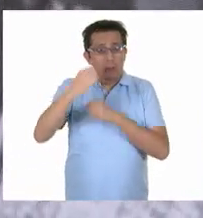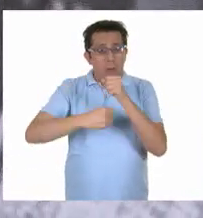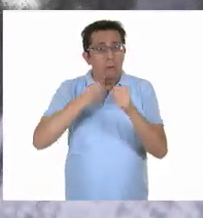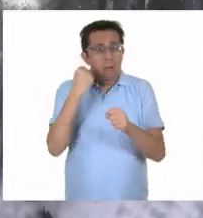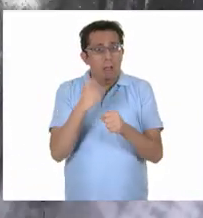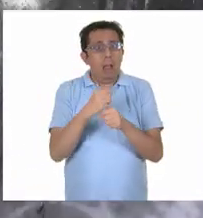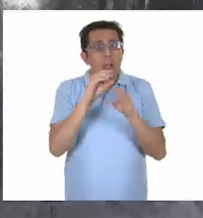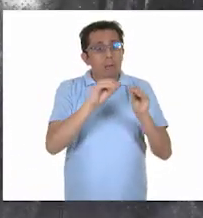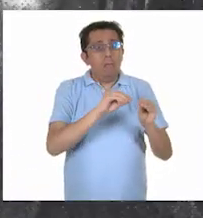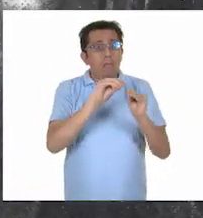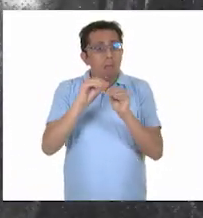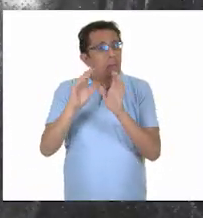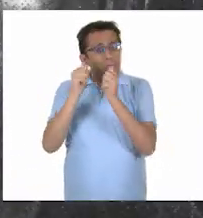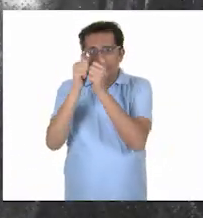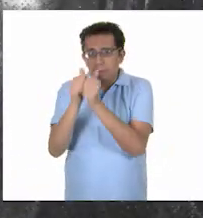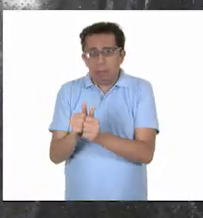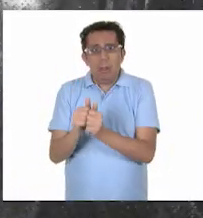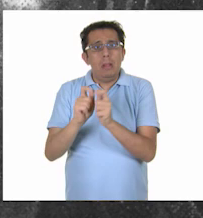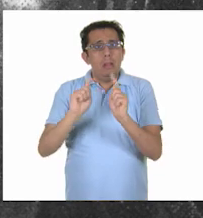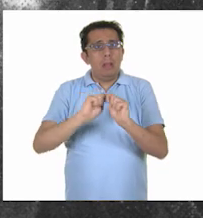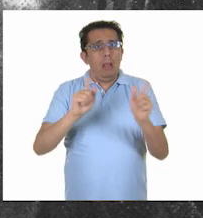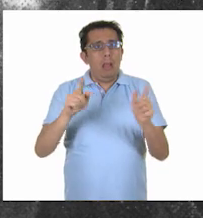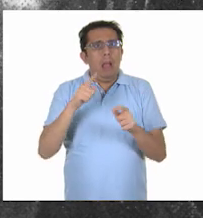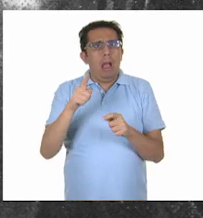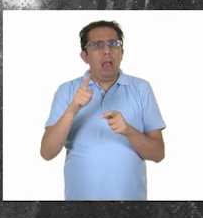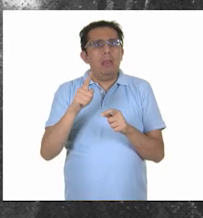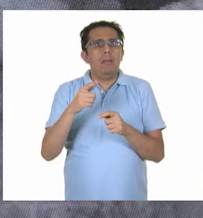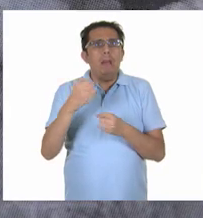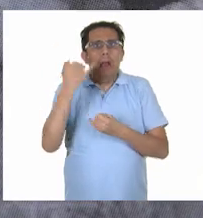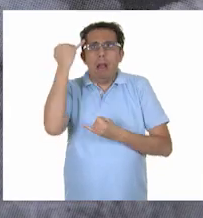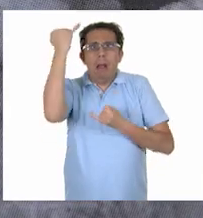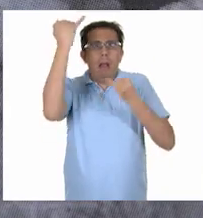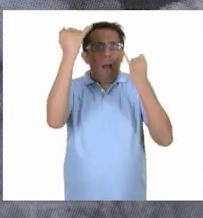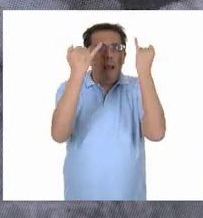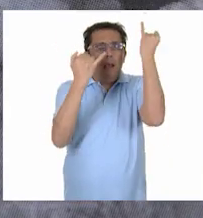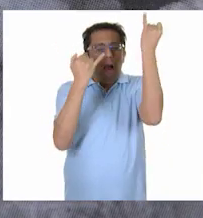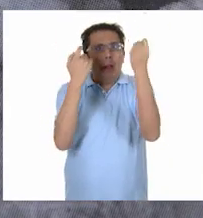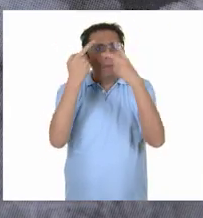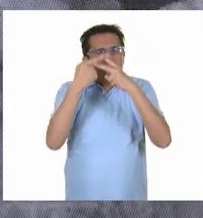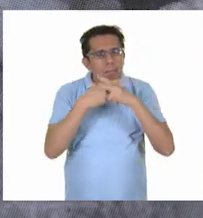mudó formalmente a Tlaxcala, donde estalló su potencial.